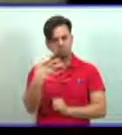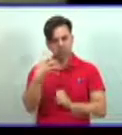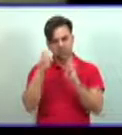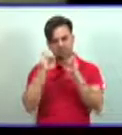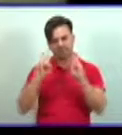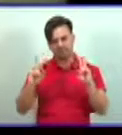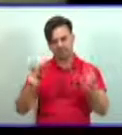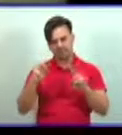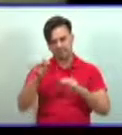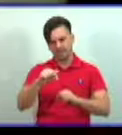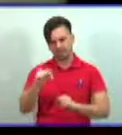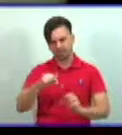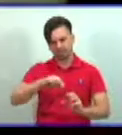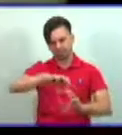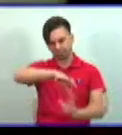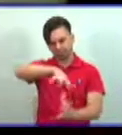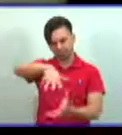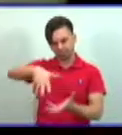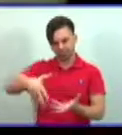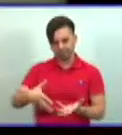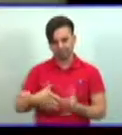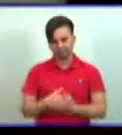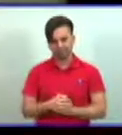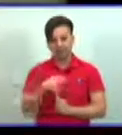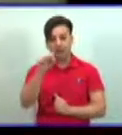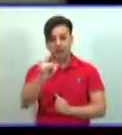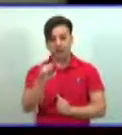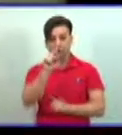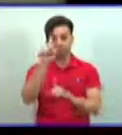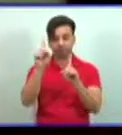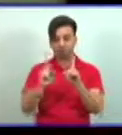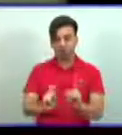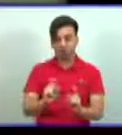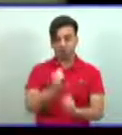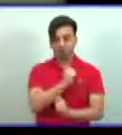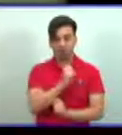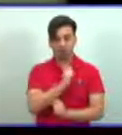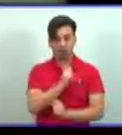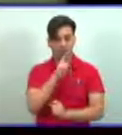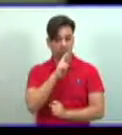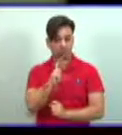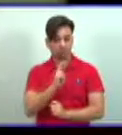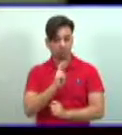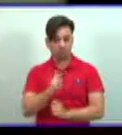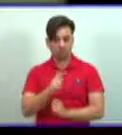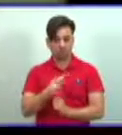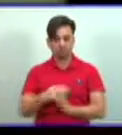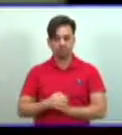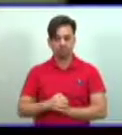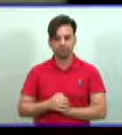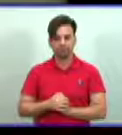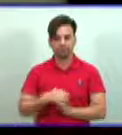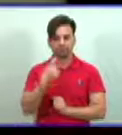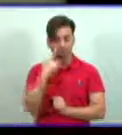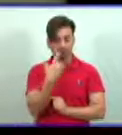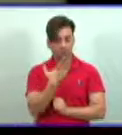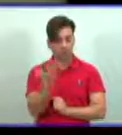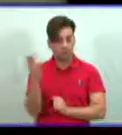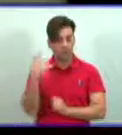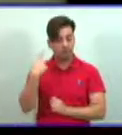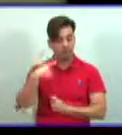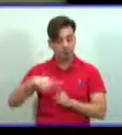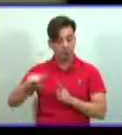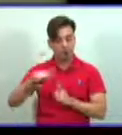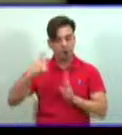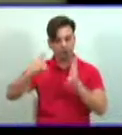que respondan de conjunto con lo que pueden encontrar en su libro de texto y por supuesto con un material audiovisual que les voy a